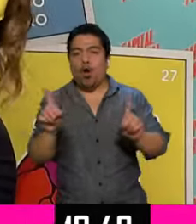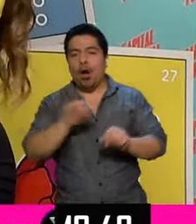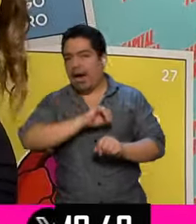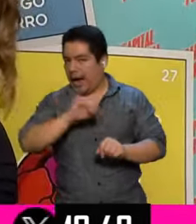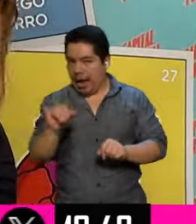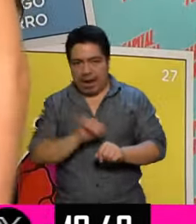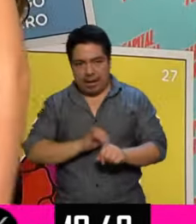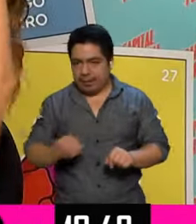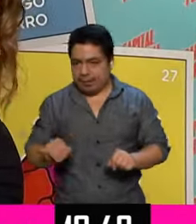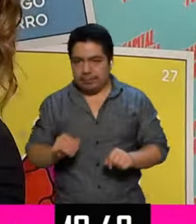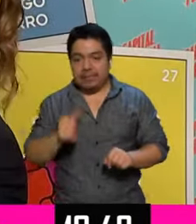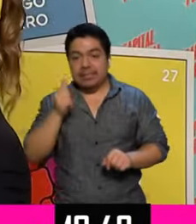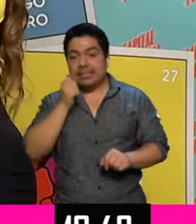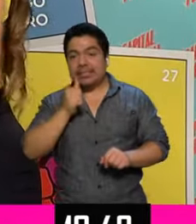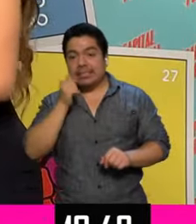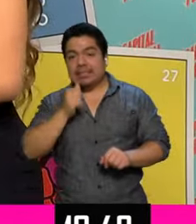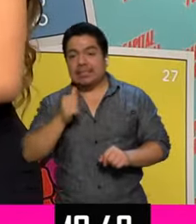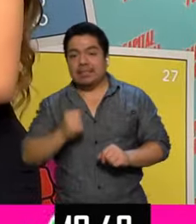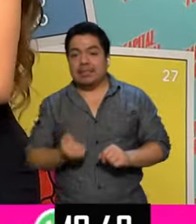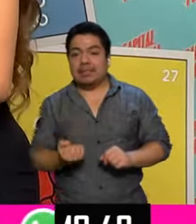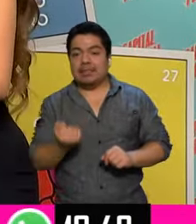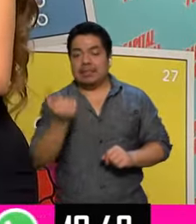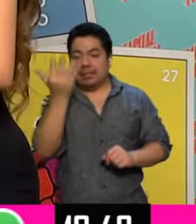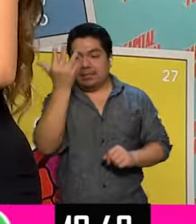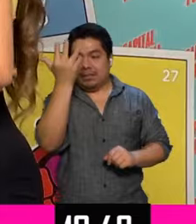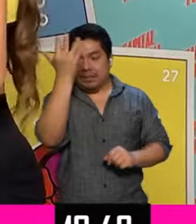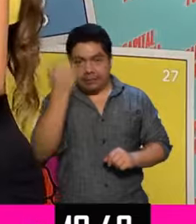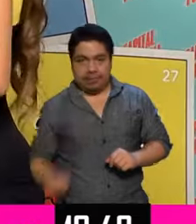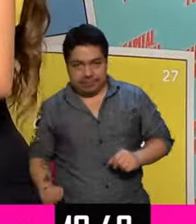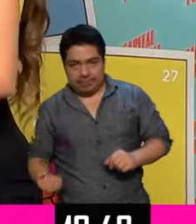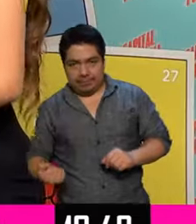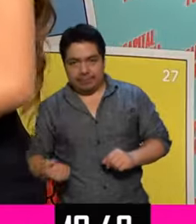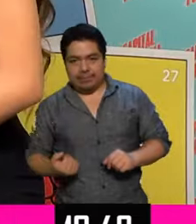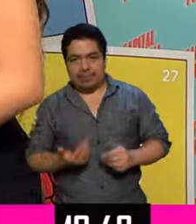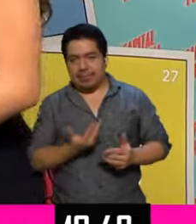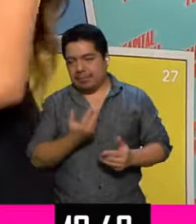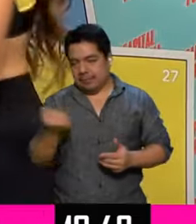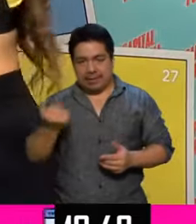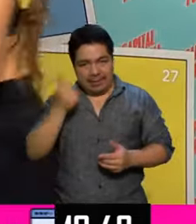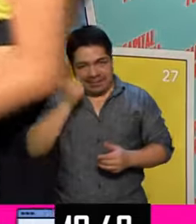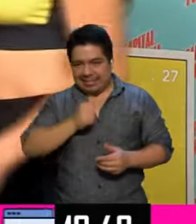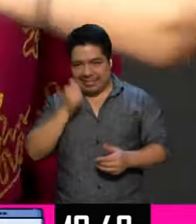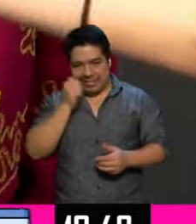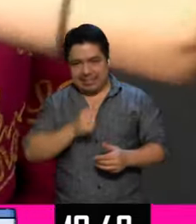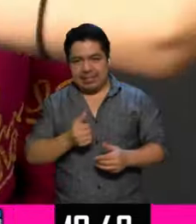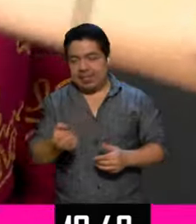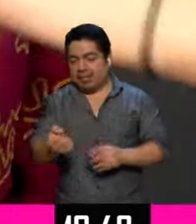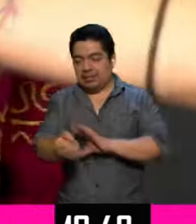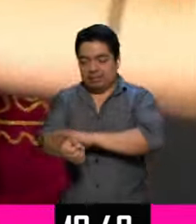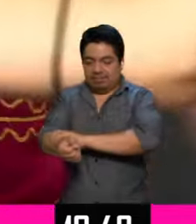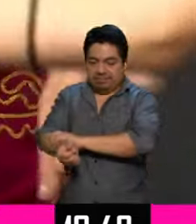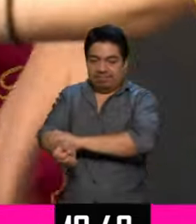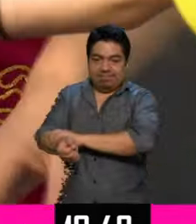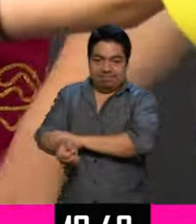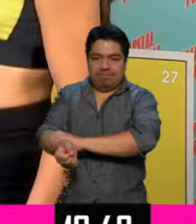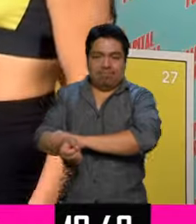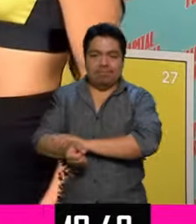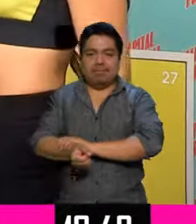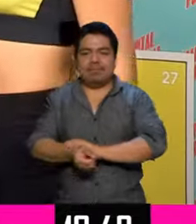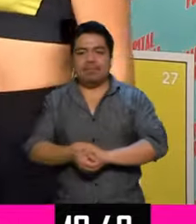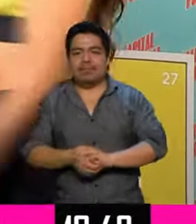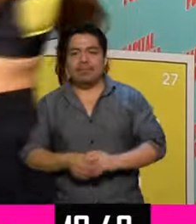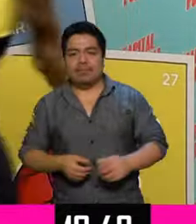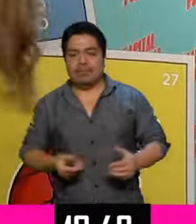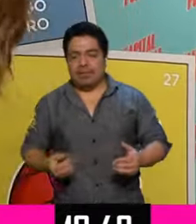atrás? No. No. Siempre ir de arriba hacia abajo y sacar la mano a los lados. Siempre. Porque así él me va a agarrar fuerte. Oiga, yo en los bajos